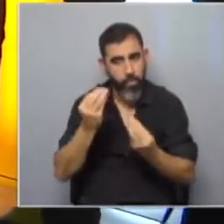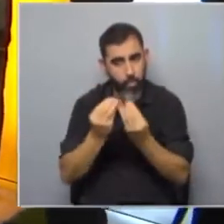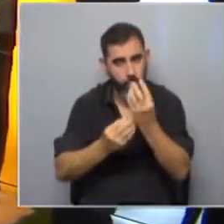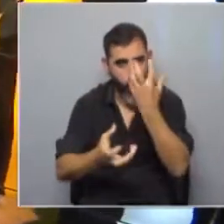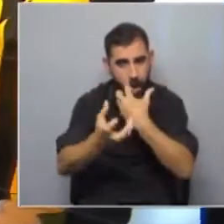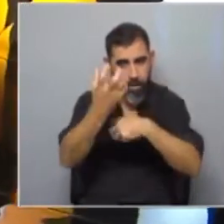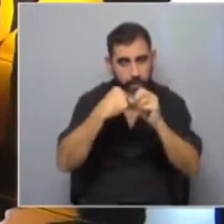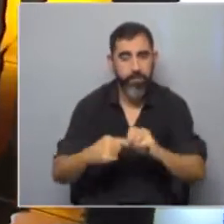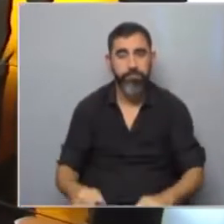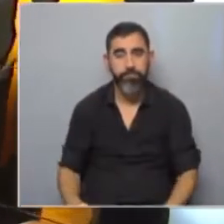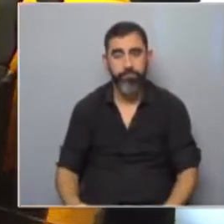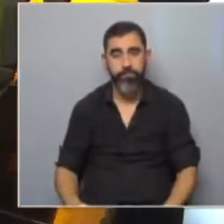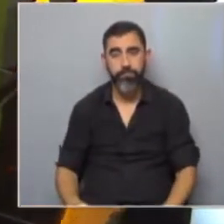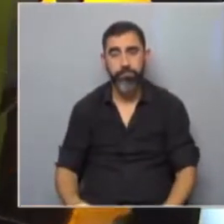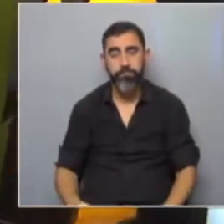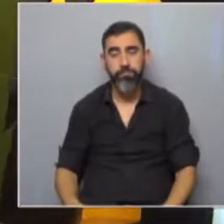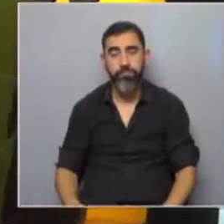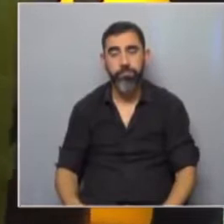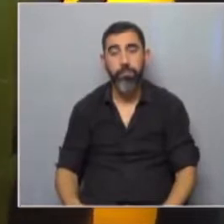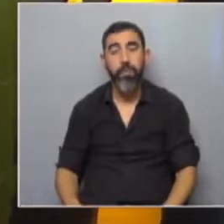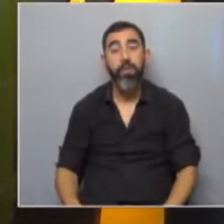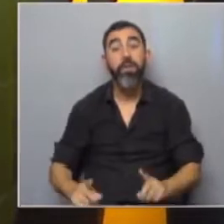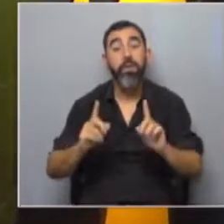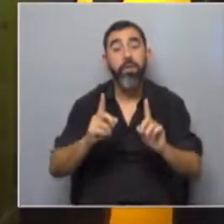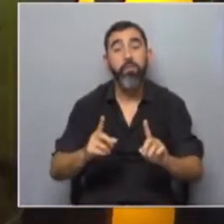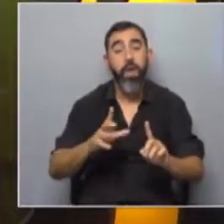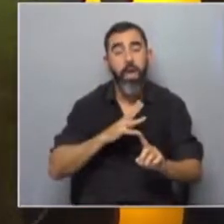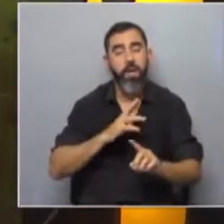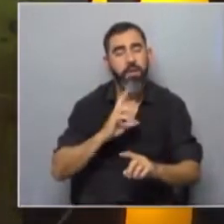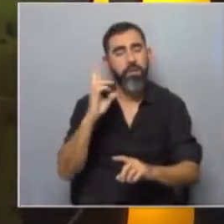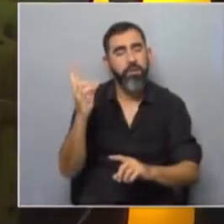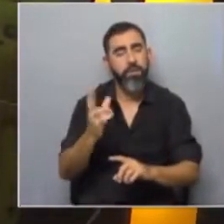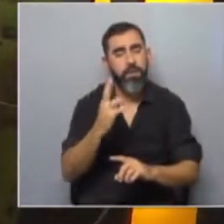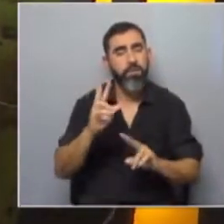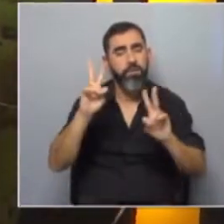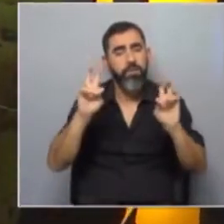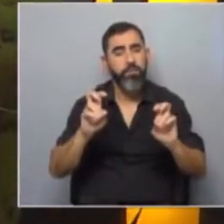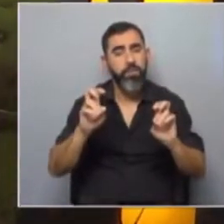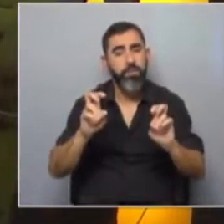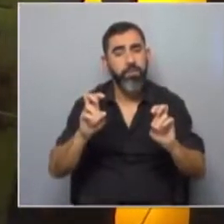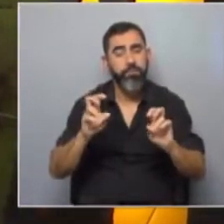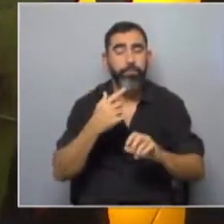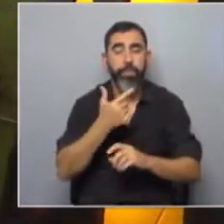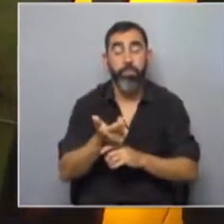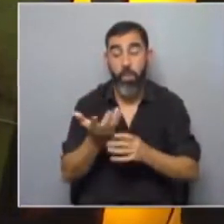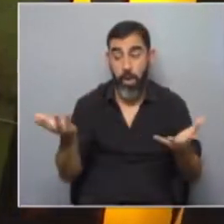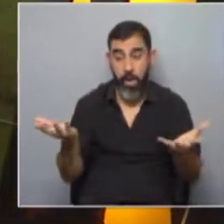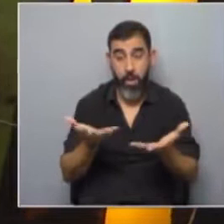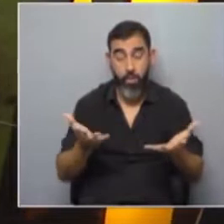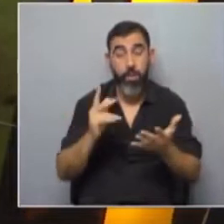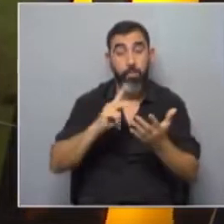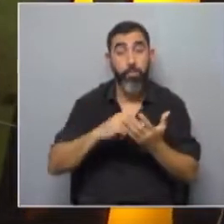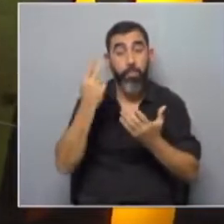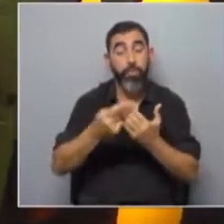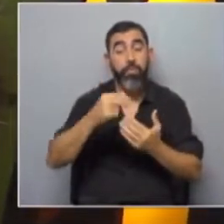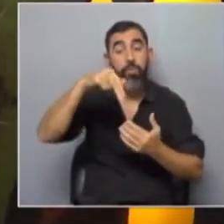sabemos todo, nos creemos que Uruguay ya está tapizado, digamos, de la intervención del hombre, ¿no? Que todo lo que se puede aprovechar ha